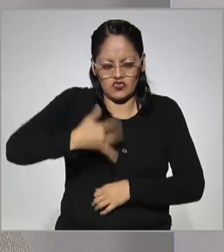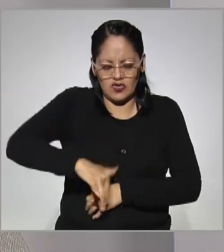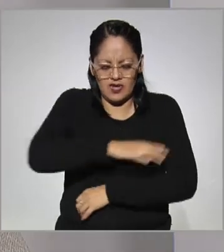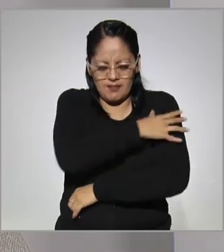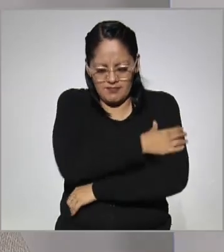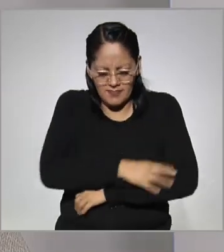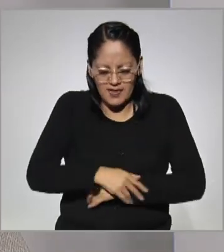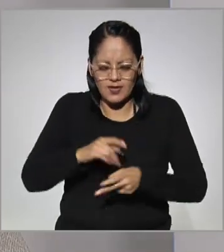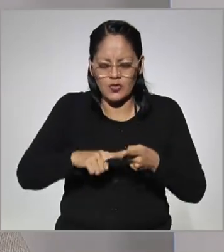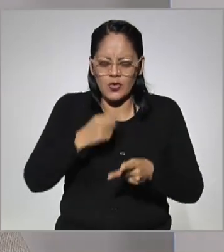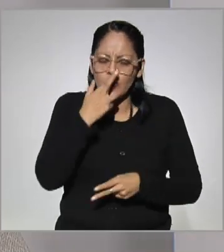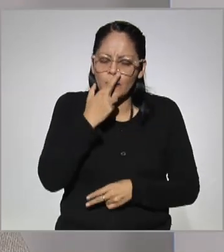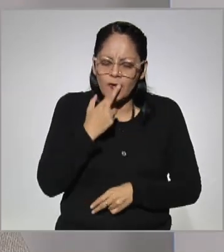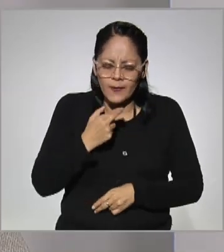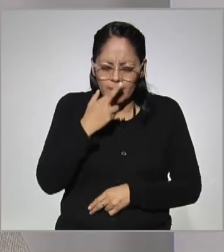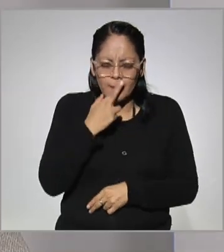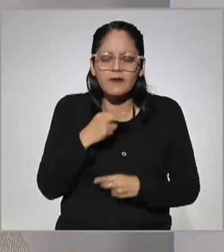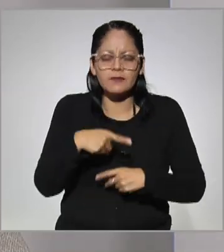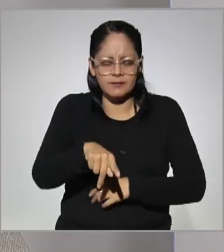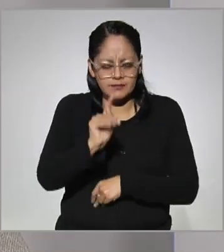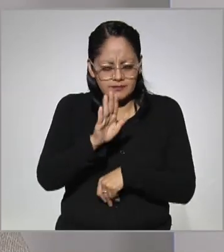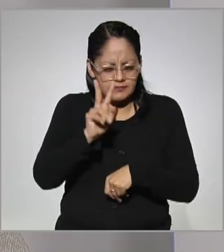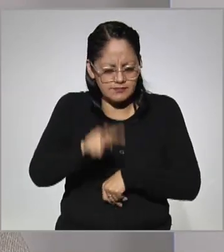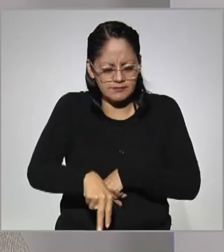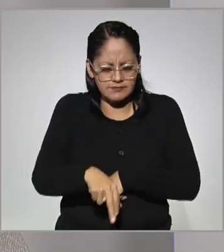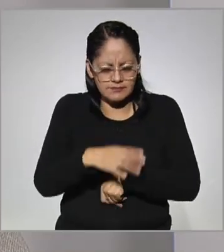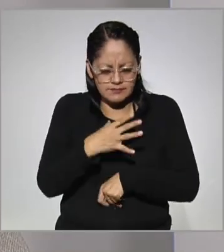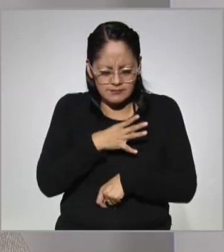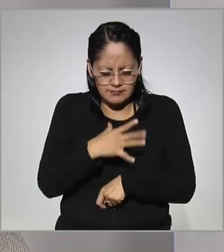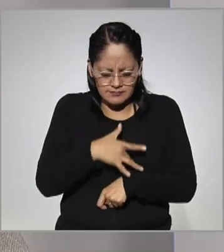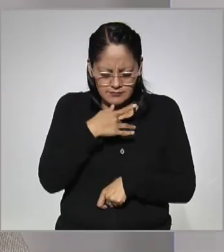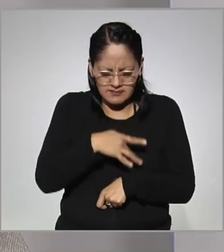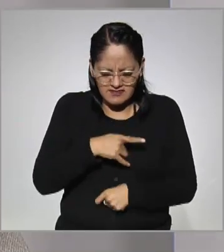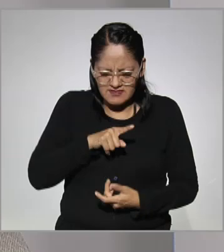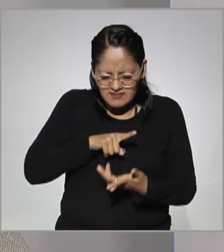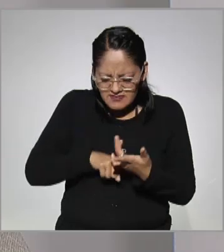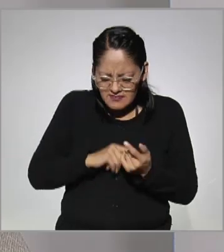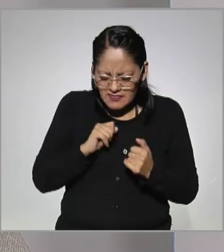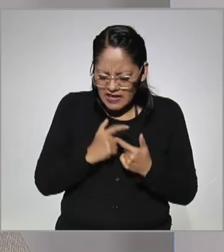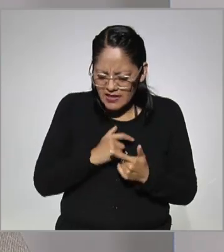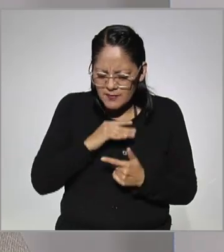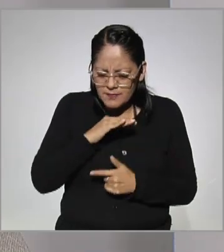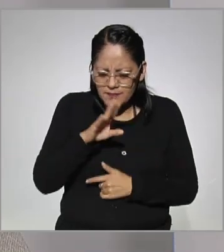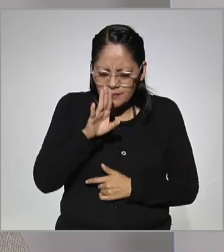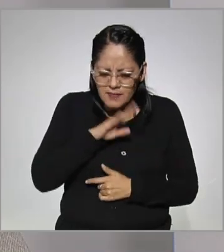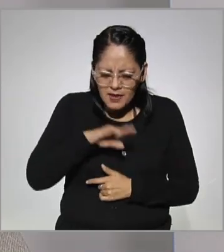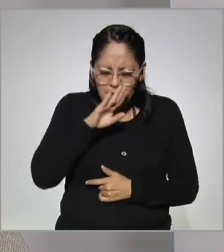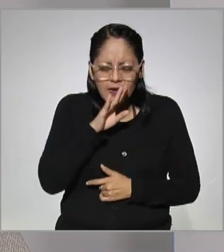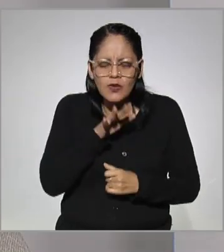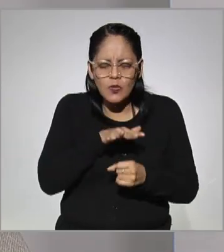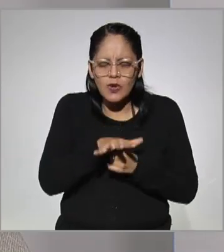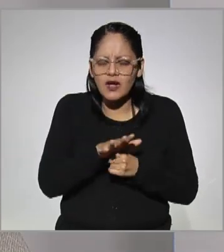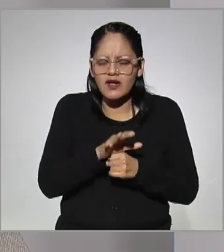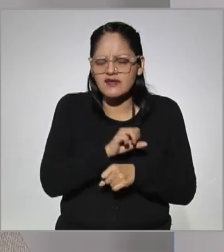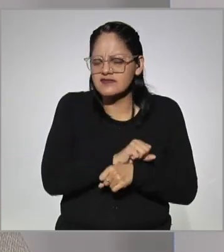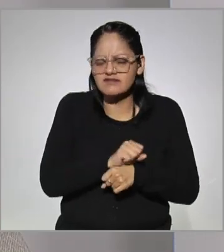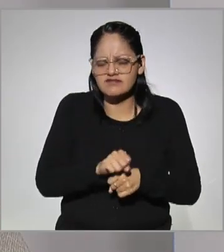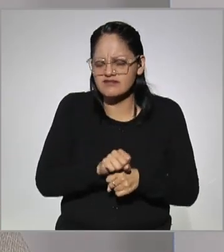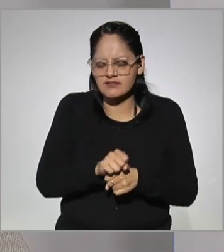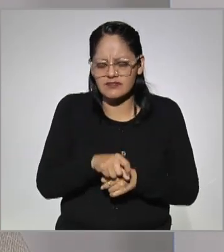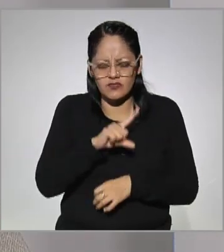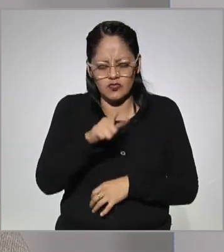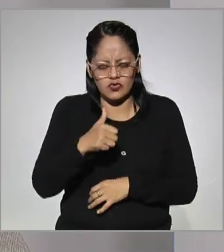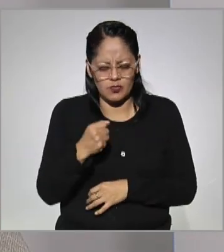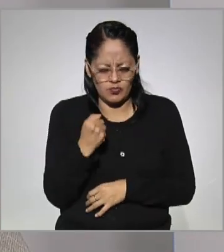brazo, enrojecimiento, pero realmente los efectos secundarios que pueden llegar a tener son muy bajos en comparación al